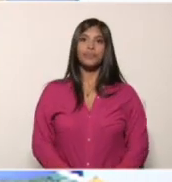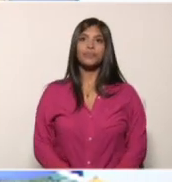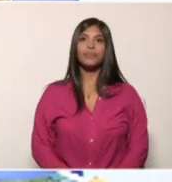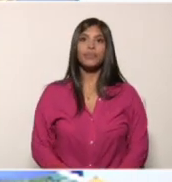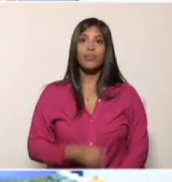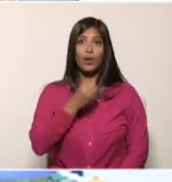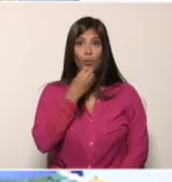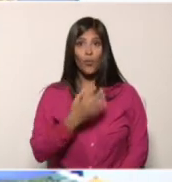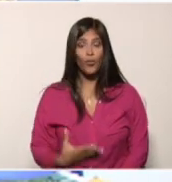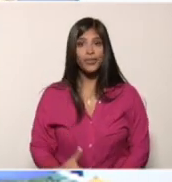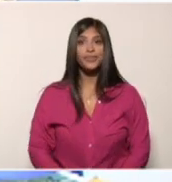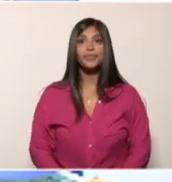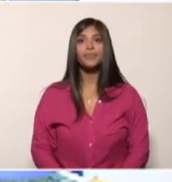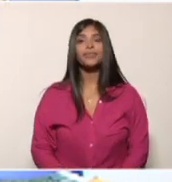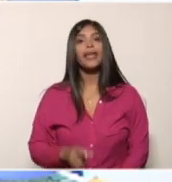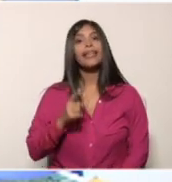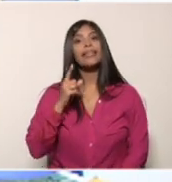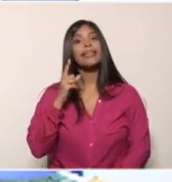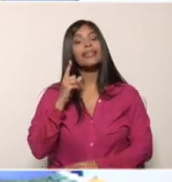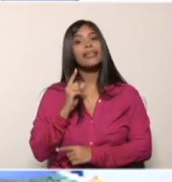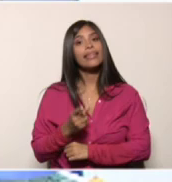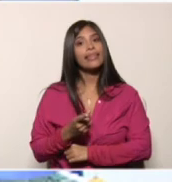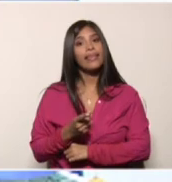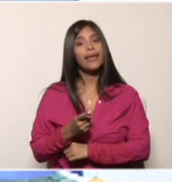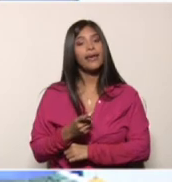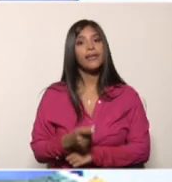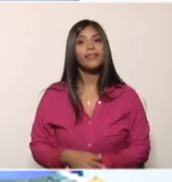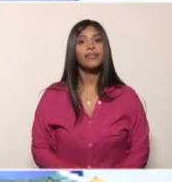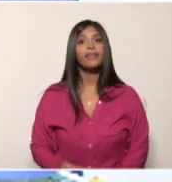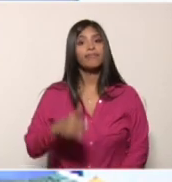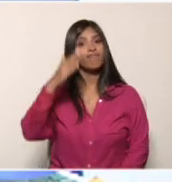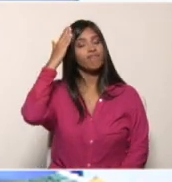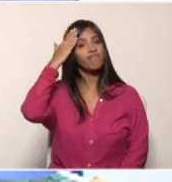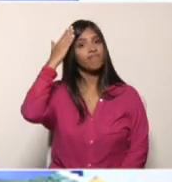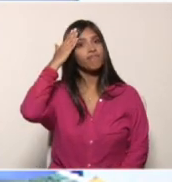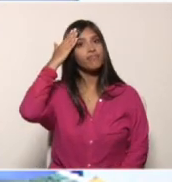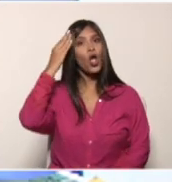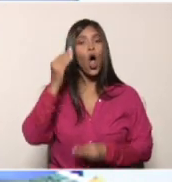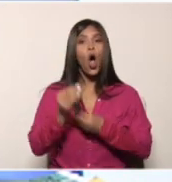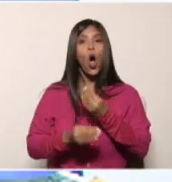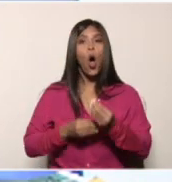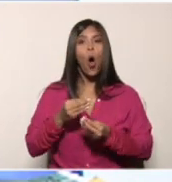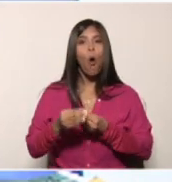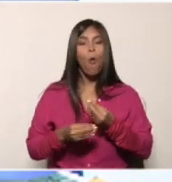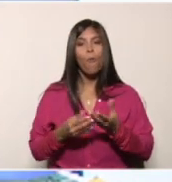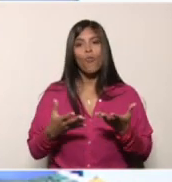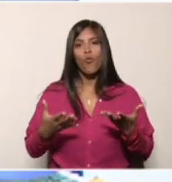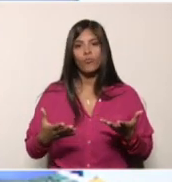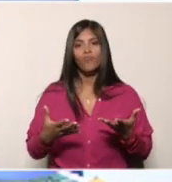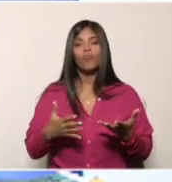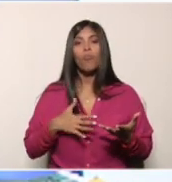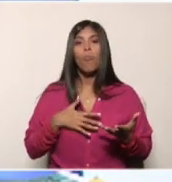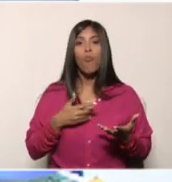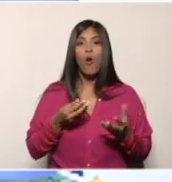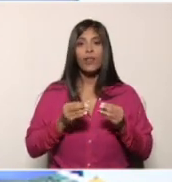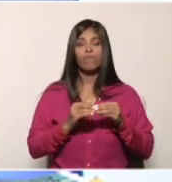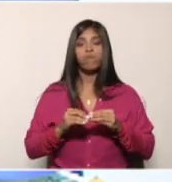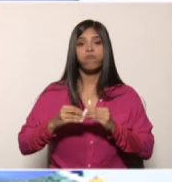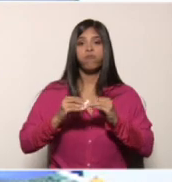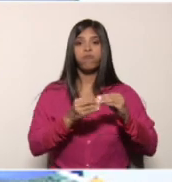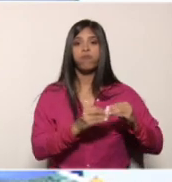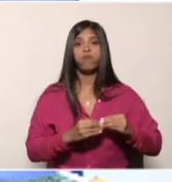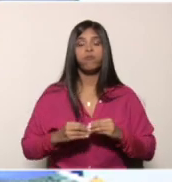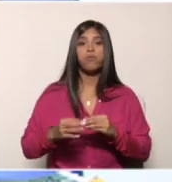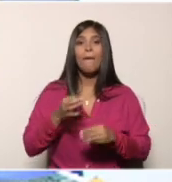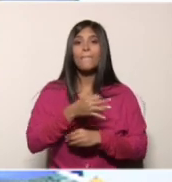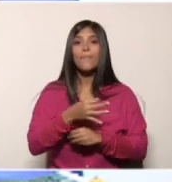Entonces, bueno, deben entonces tener presente cómo realizar una buena presentación de